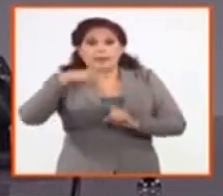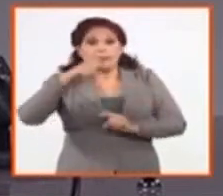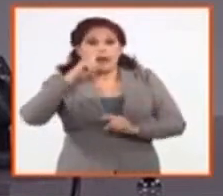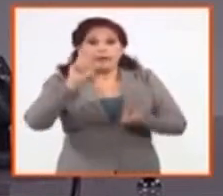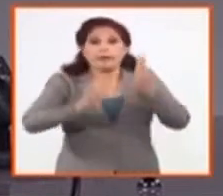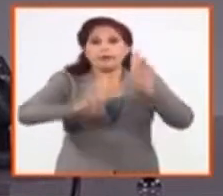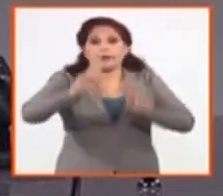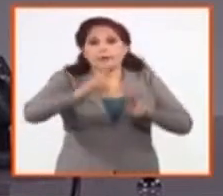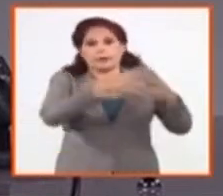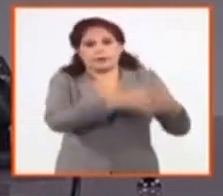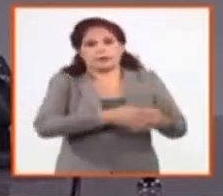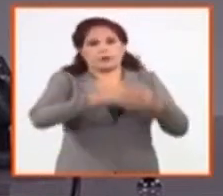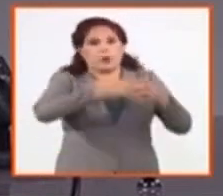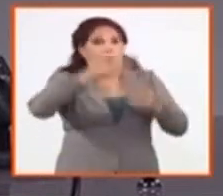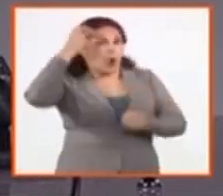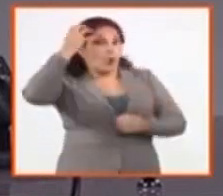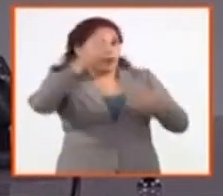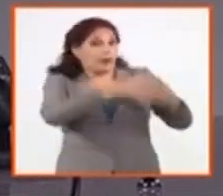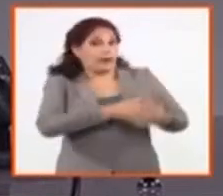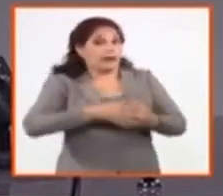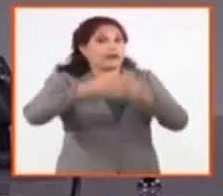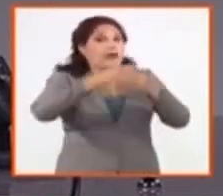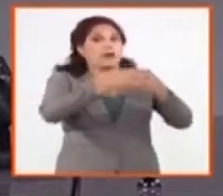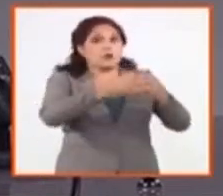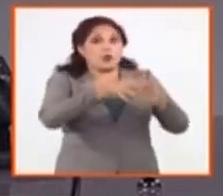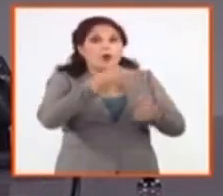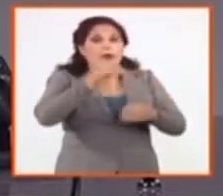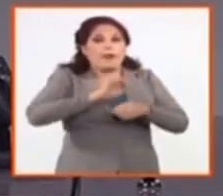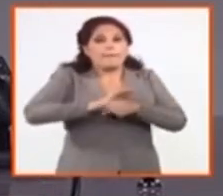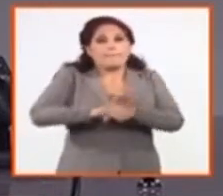y el gobierno de Estados Unidos siempre tiene argumentos para presionar a la OTAN.